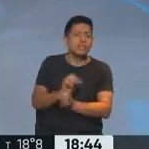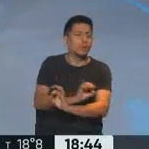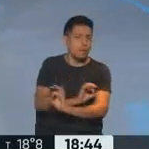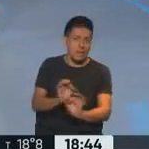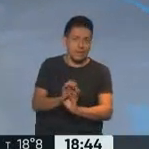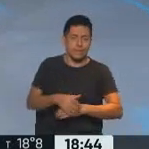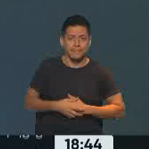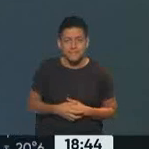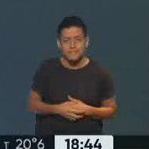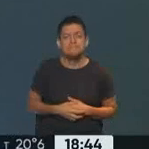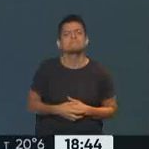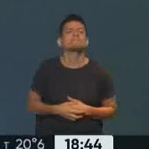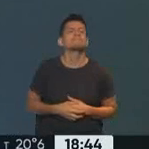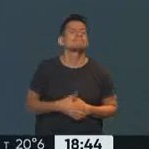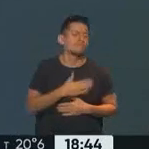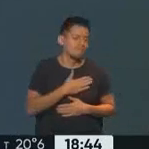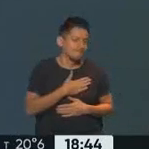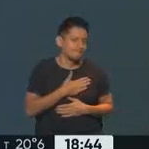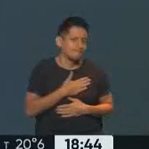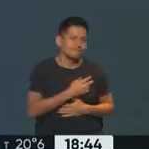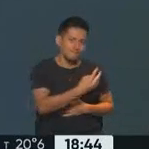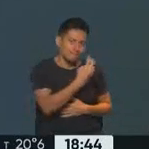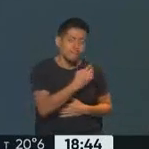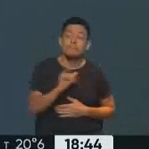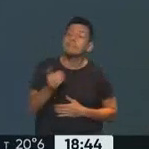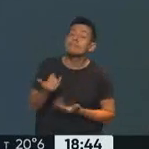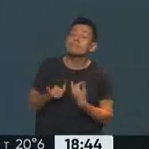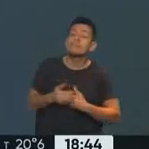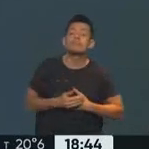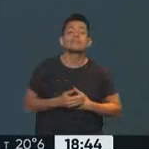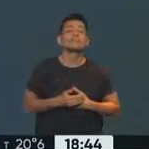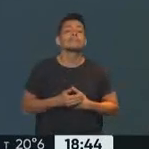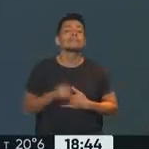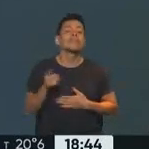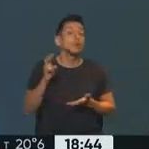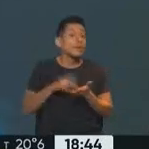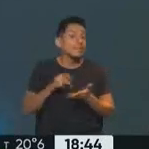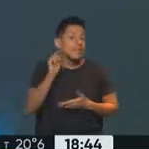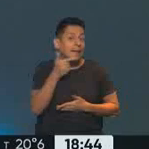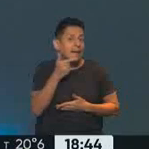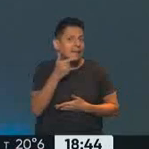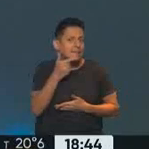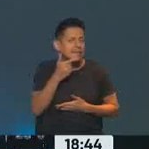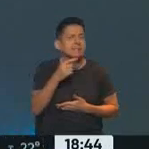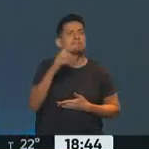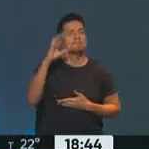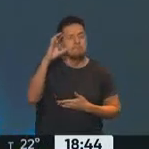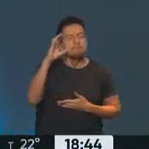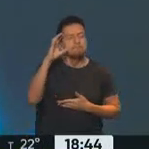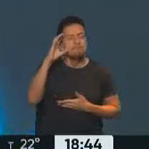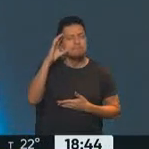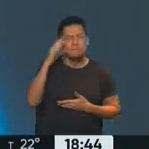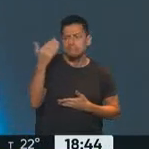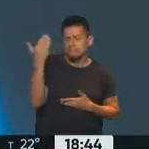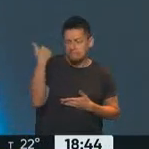por parte del Estado. Estimada Nazarena. Sí, dígame. La noti noti del gas me viene a cuento de hace